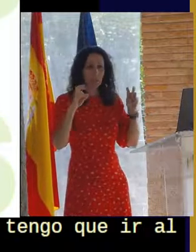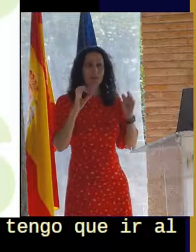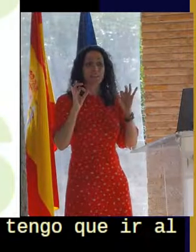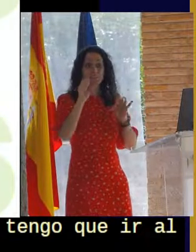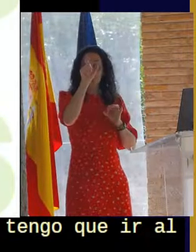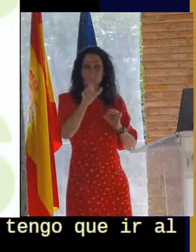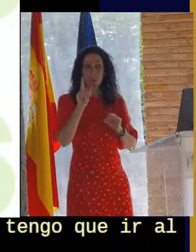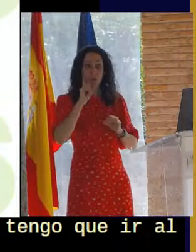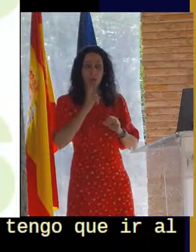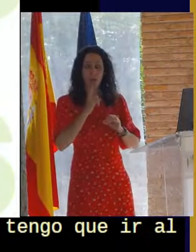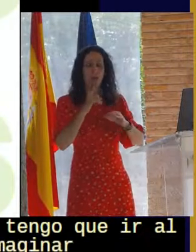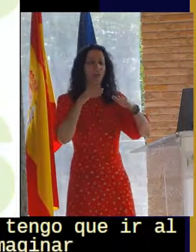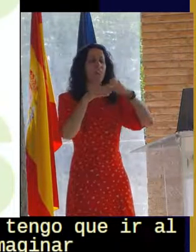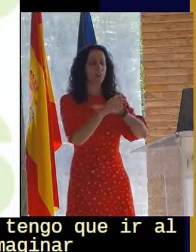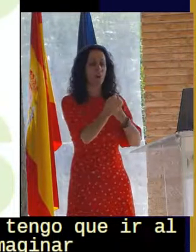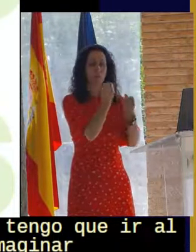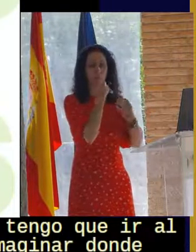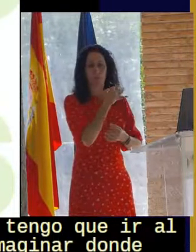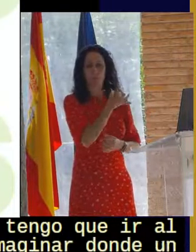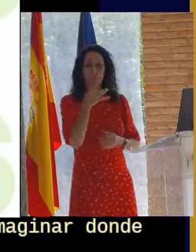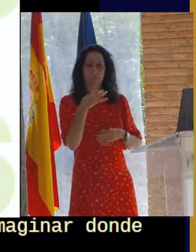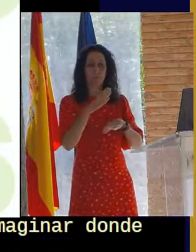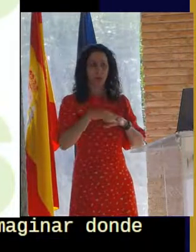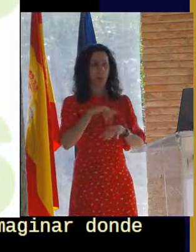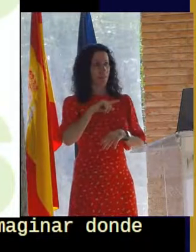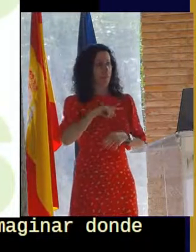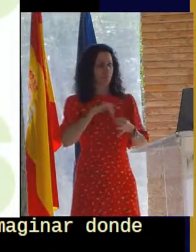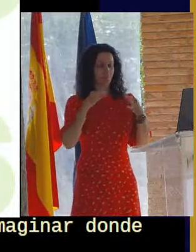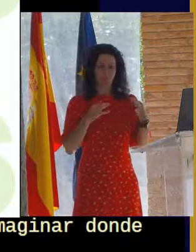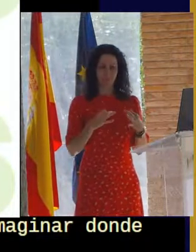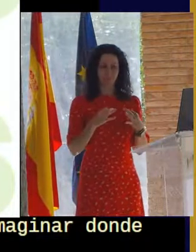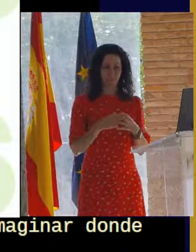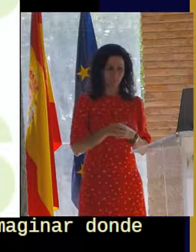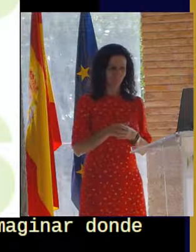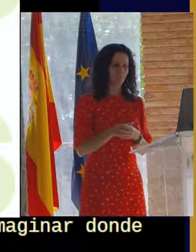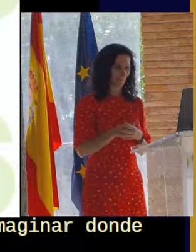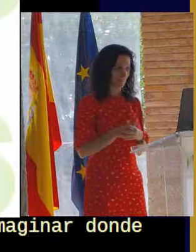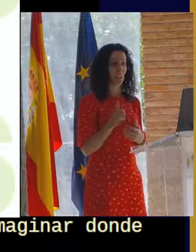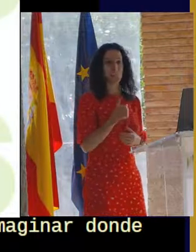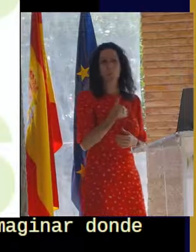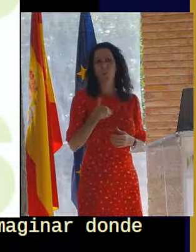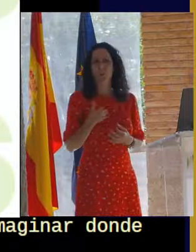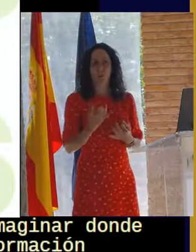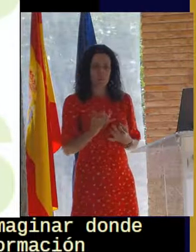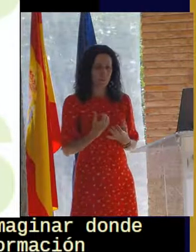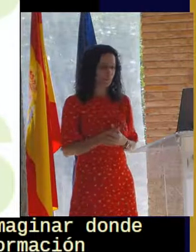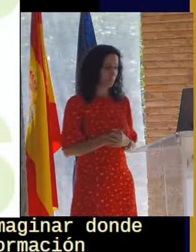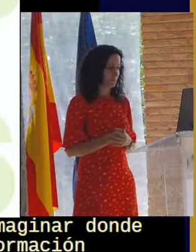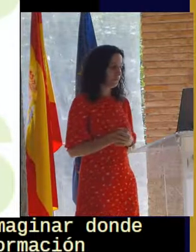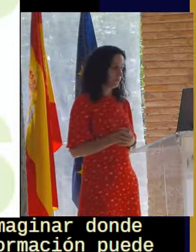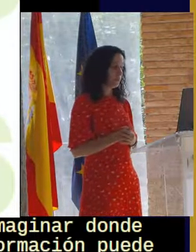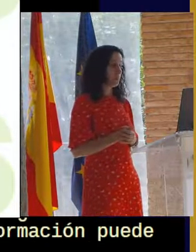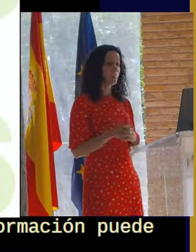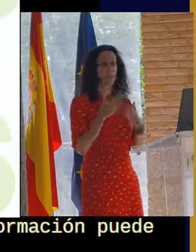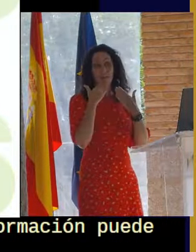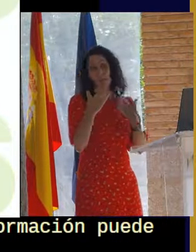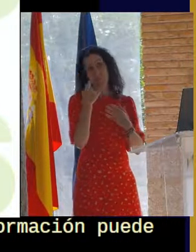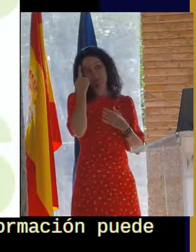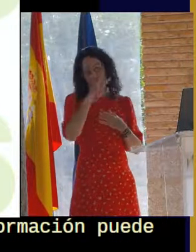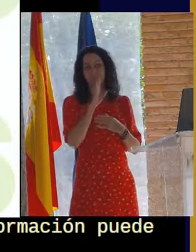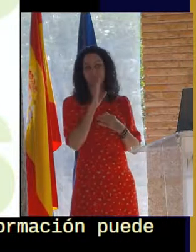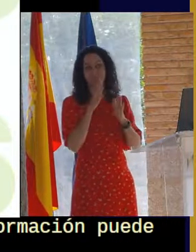cualquier gestión que os podáis imaginar donde una persona sorda necesite enterarse de la información puede haber eh